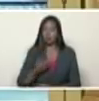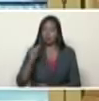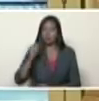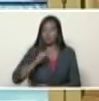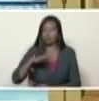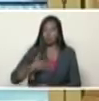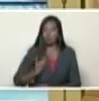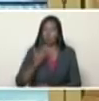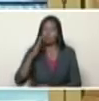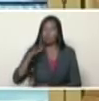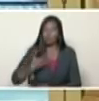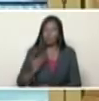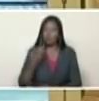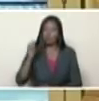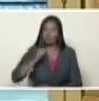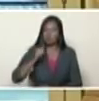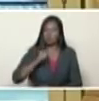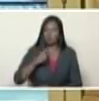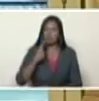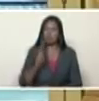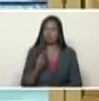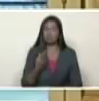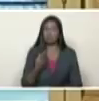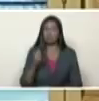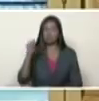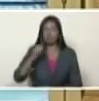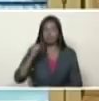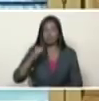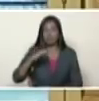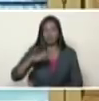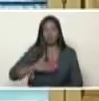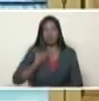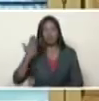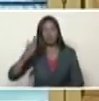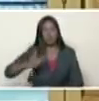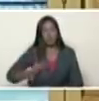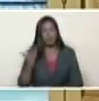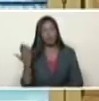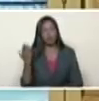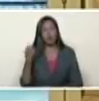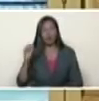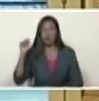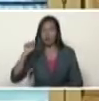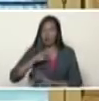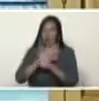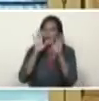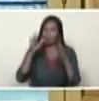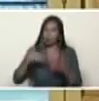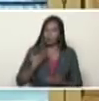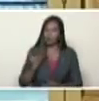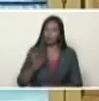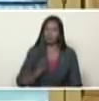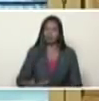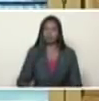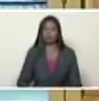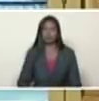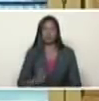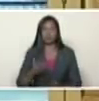podemos, podemos, como decía el canto del MAS. Sí podemos, podemos. Claro que se puede. Vamos a